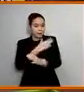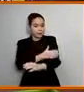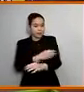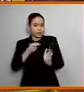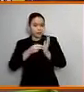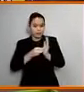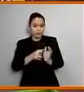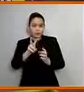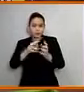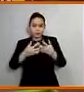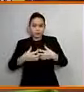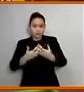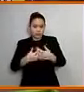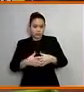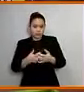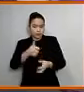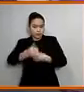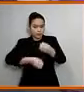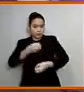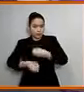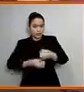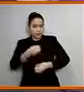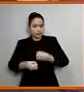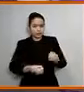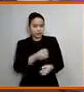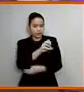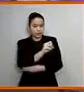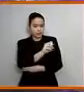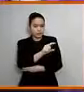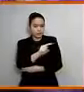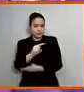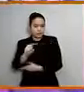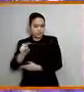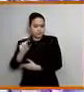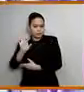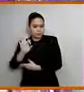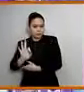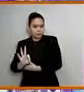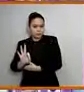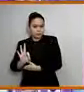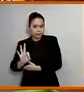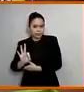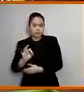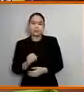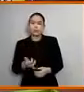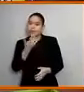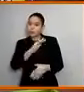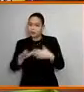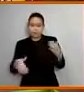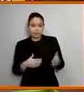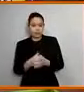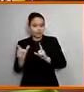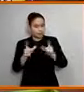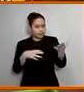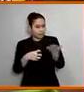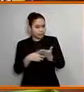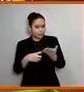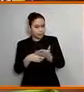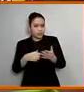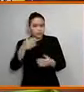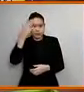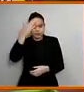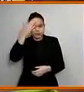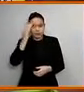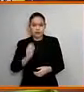muestro que ambas de nuestras máquinas contienen 10 esferas en el orden 0 al 9. Muchísima suerte y preparen bien sus boletitos porque vamos